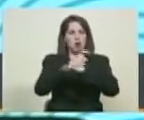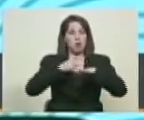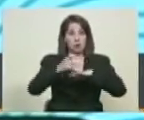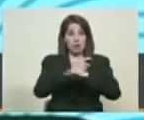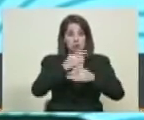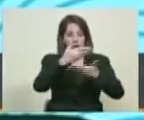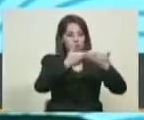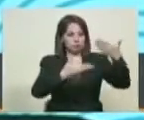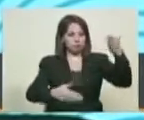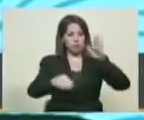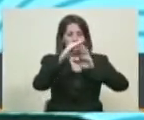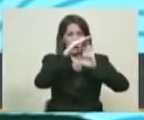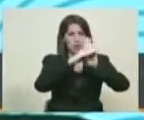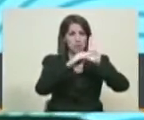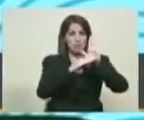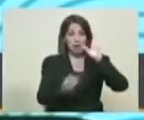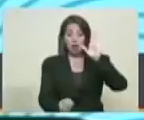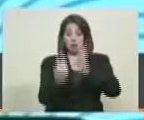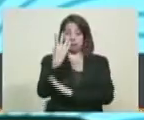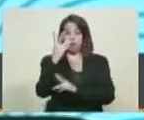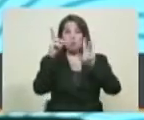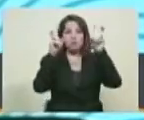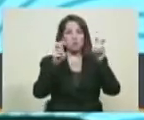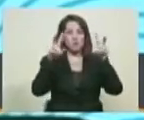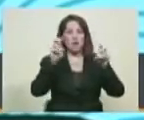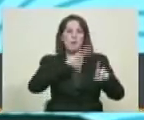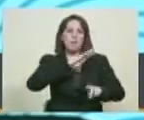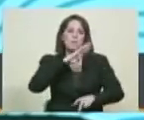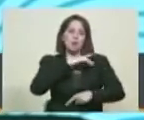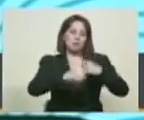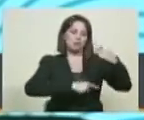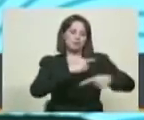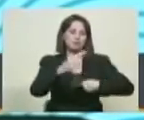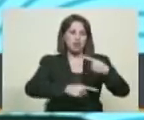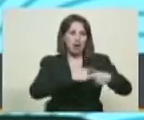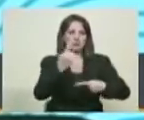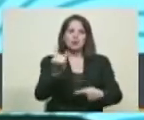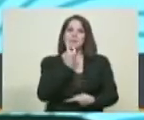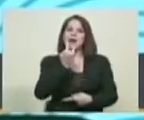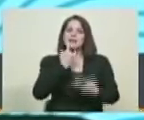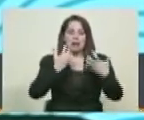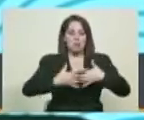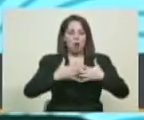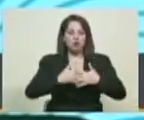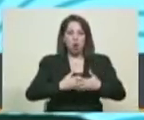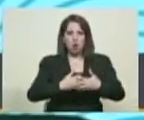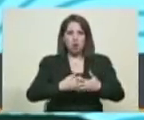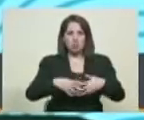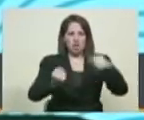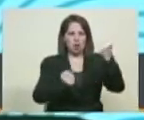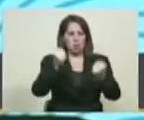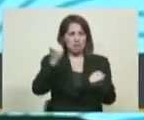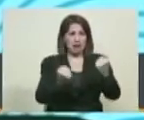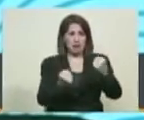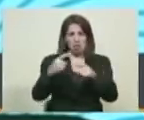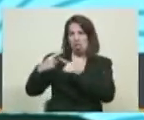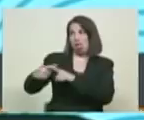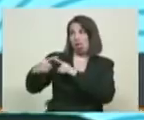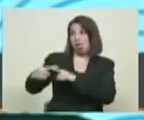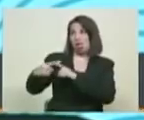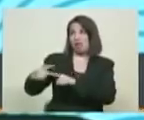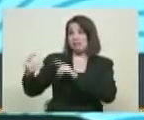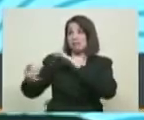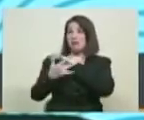crear nuestros propios cauchos y baterías en Venezuela y para crear nuestro propio motor en Venezuela. Que nosotros no seamos dependientes de la